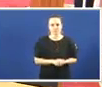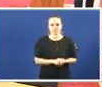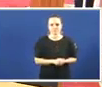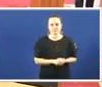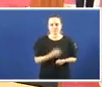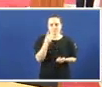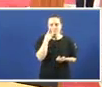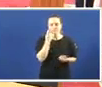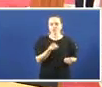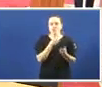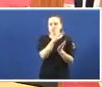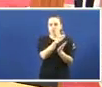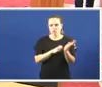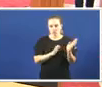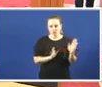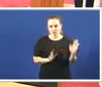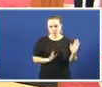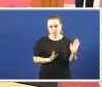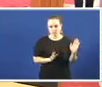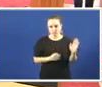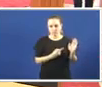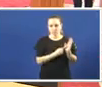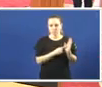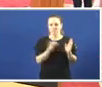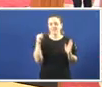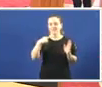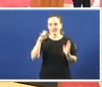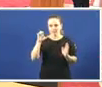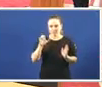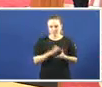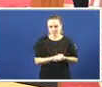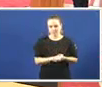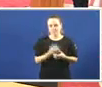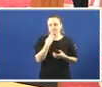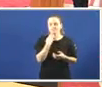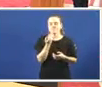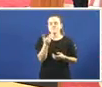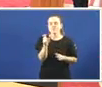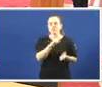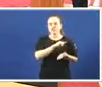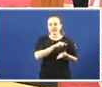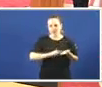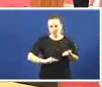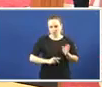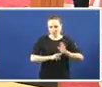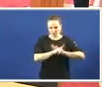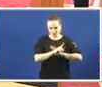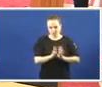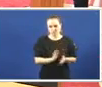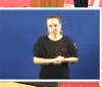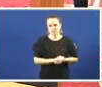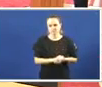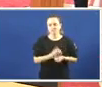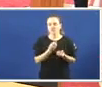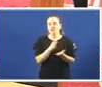un informe do IGE sobre a evolución dos prezos en Galicia. E ese informe di